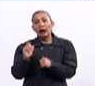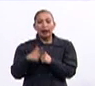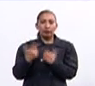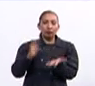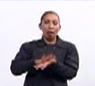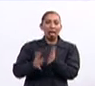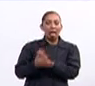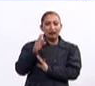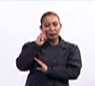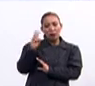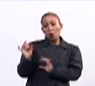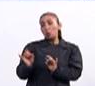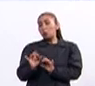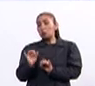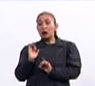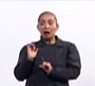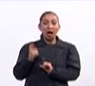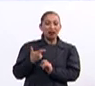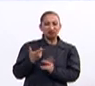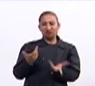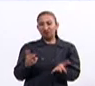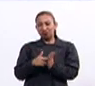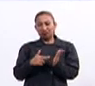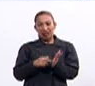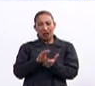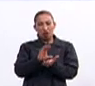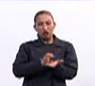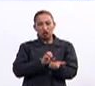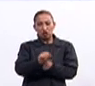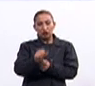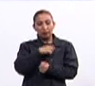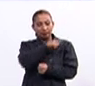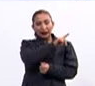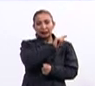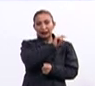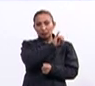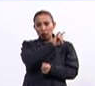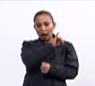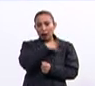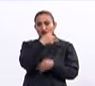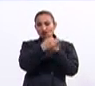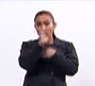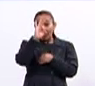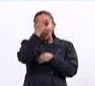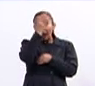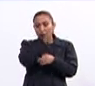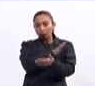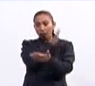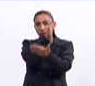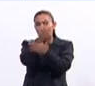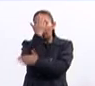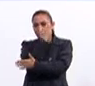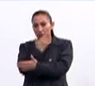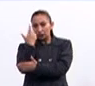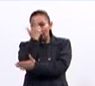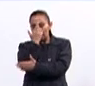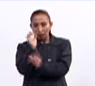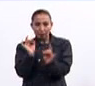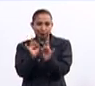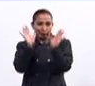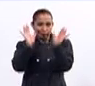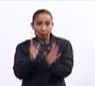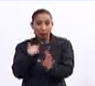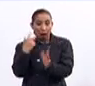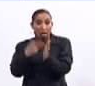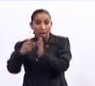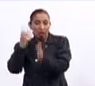alguna posible vulneración a un principio constitucional, puede el Tribunal Electoral del Poder Judicial de la Federación revisarlo de manera excepcional. Entonces,